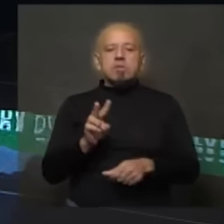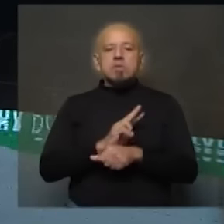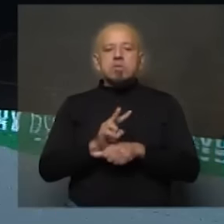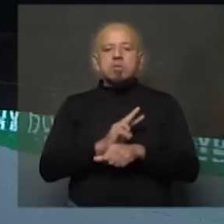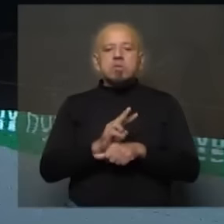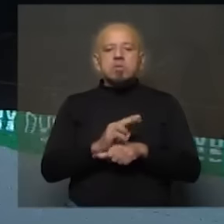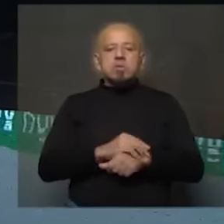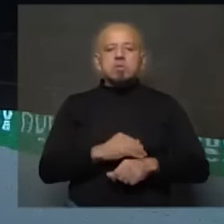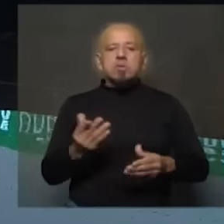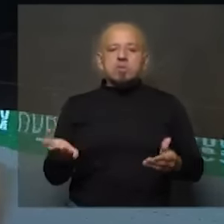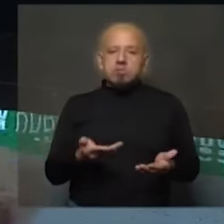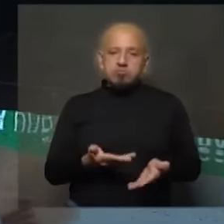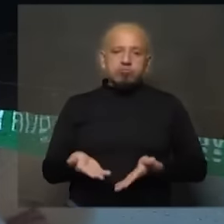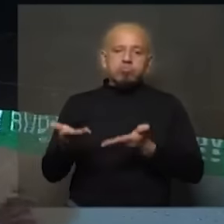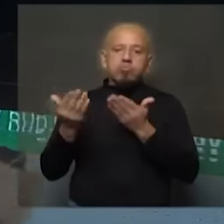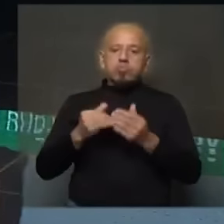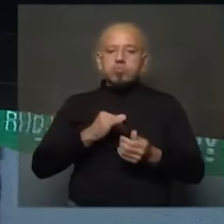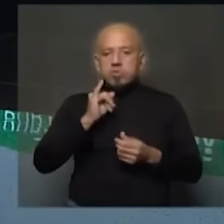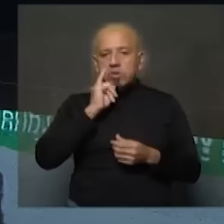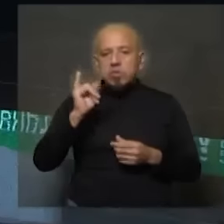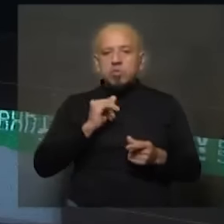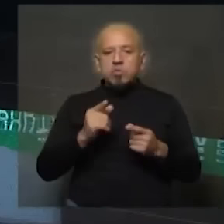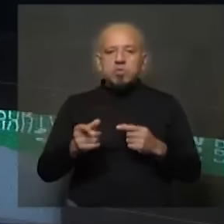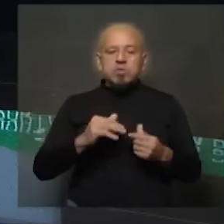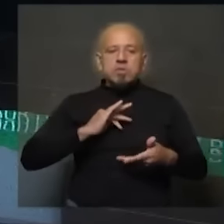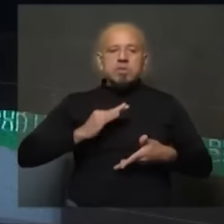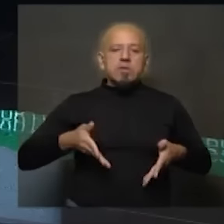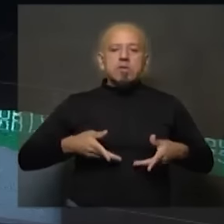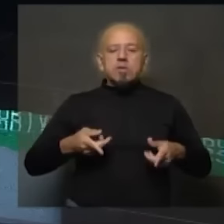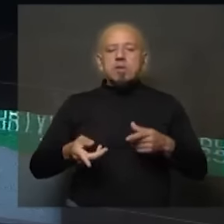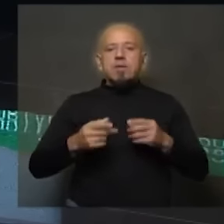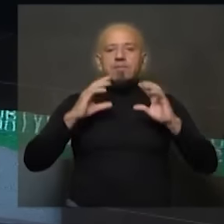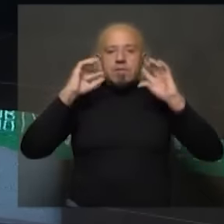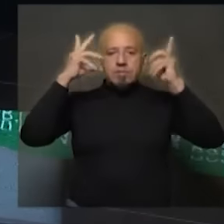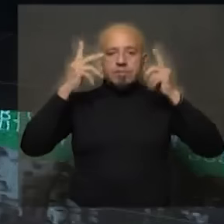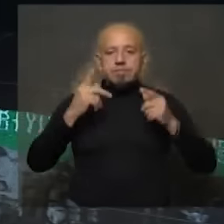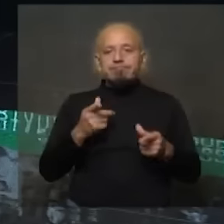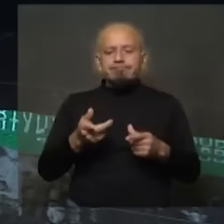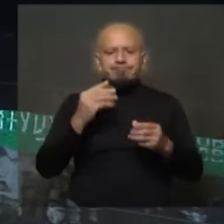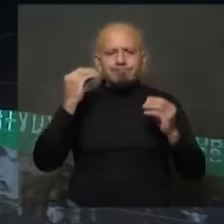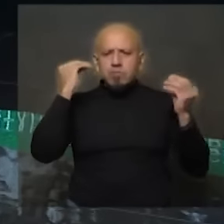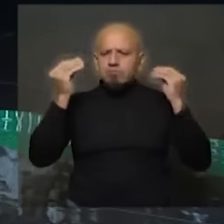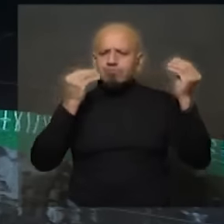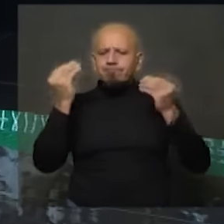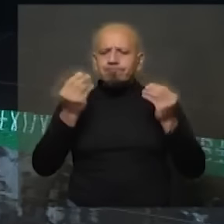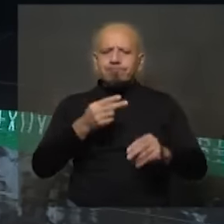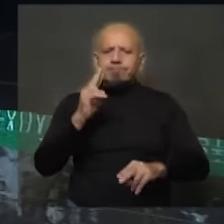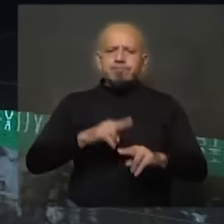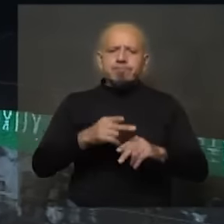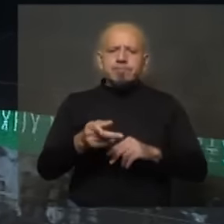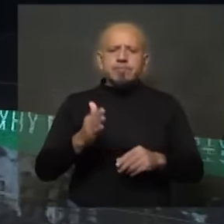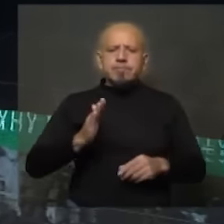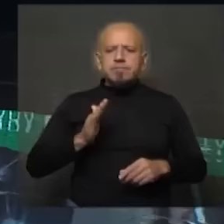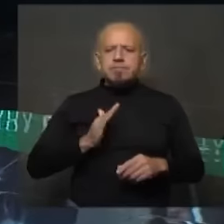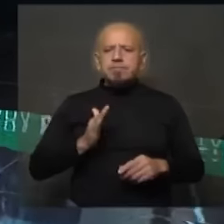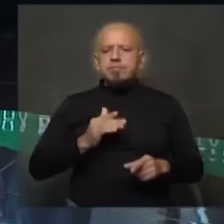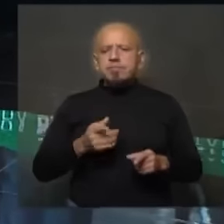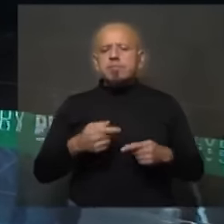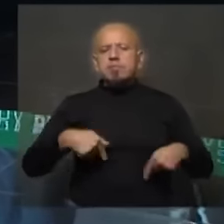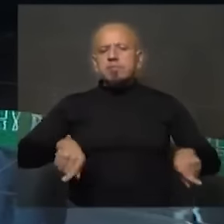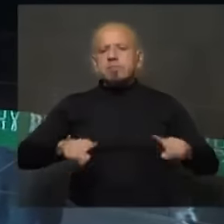aumento sostenido de las denuncias de violencia de género. A su vez, ven con preocupación las muertes de mujeres en contextos